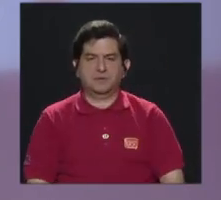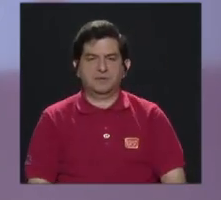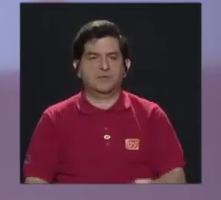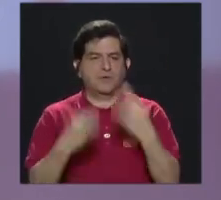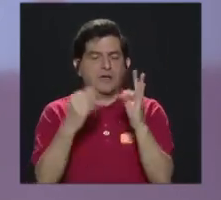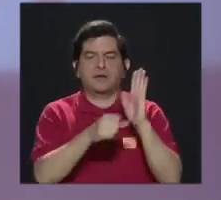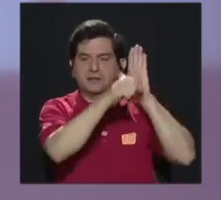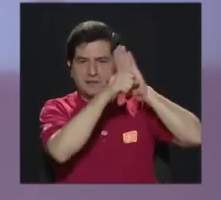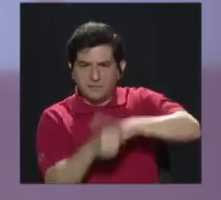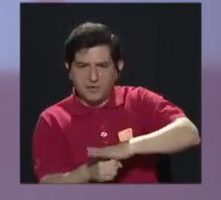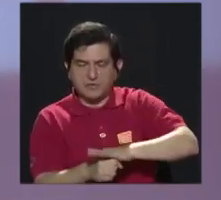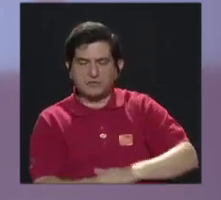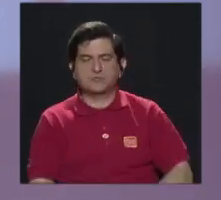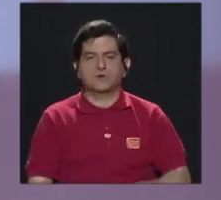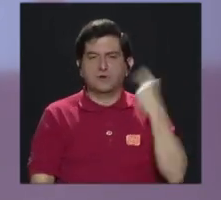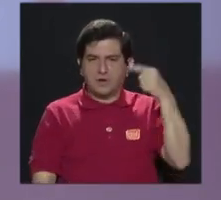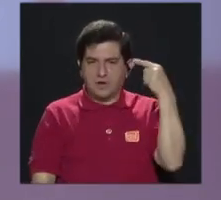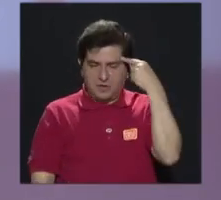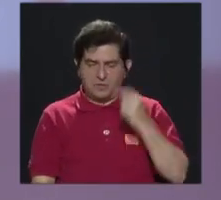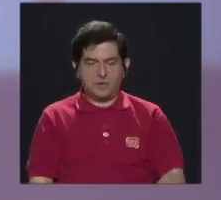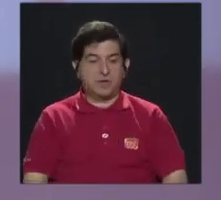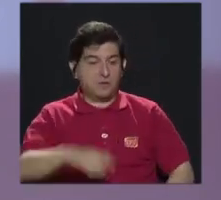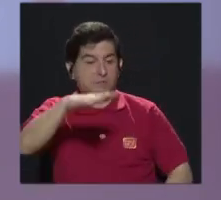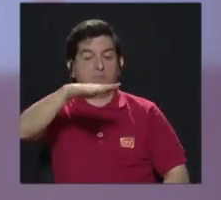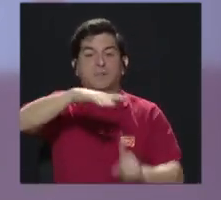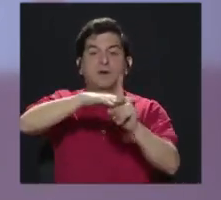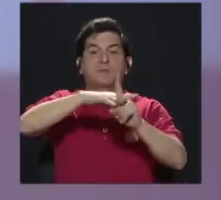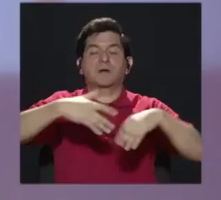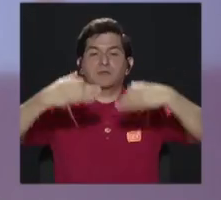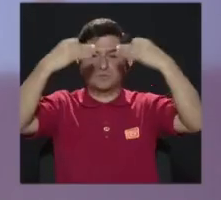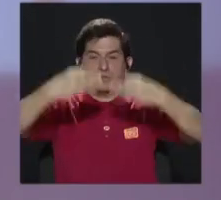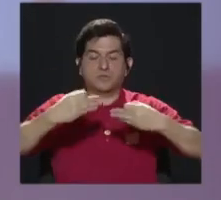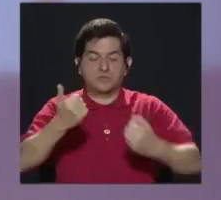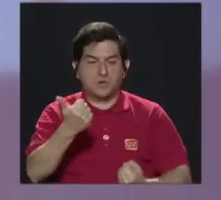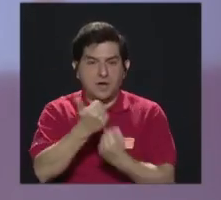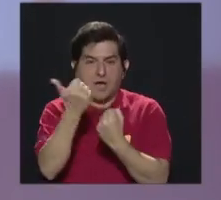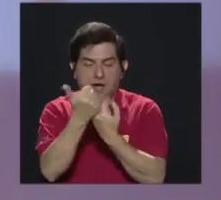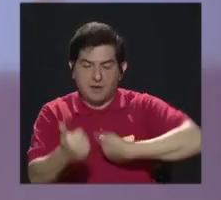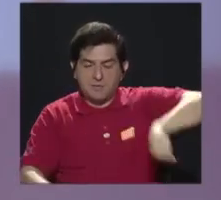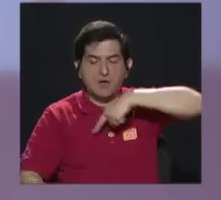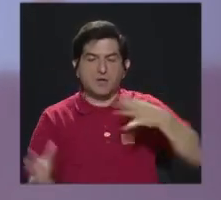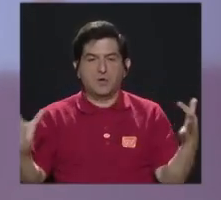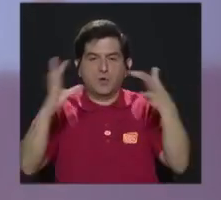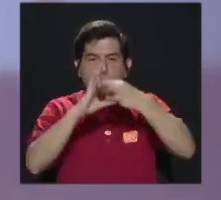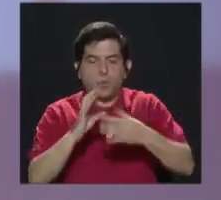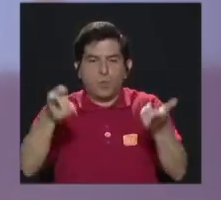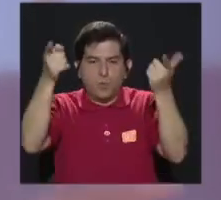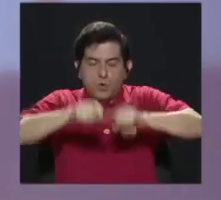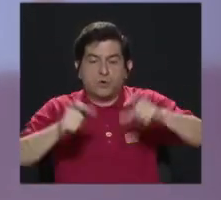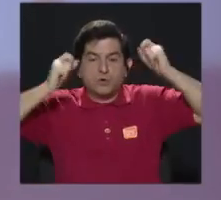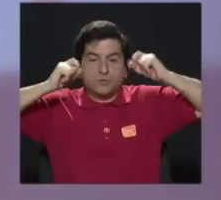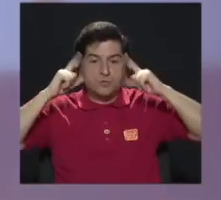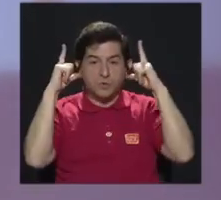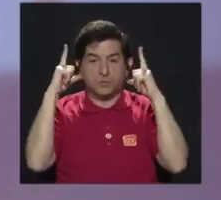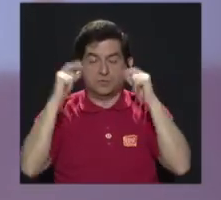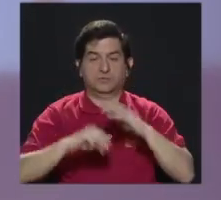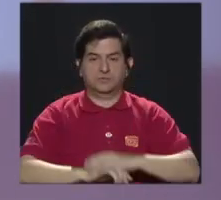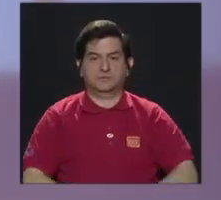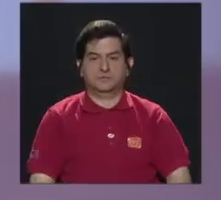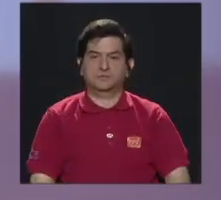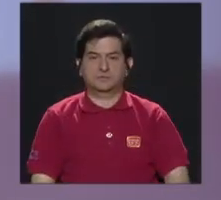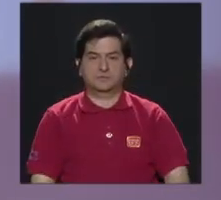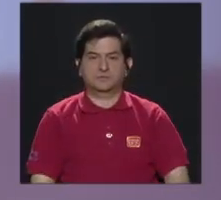para presionar al Estado. De pronto salió el resuelto a favor de nosotros, la unión de hecho, y fue una sorpresa y todo lo demás, y bueno,